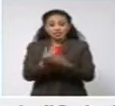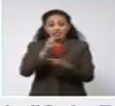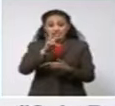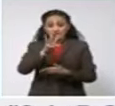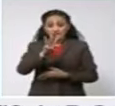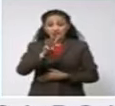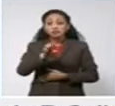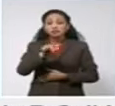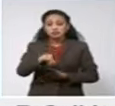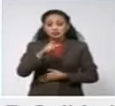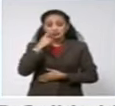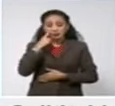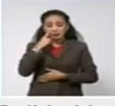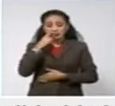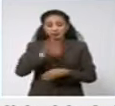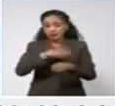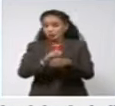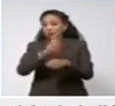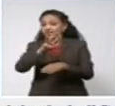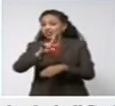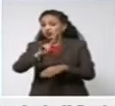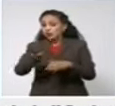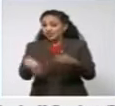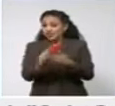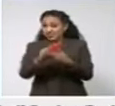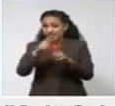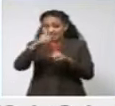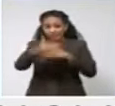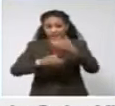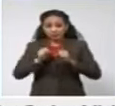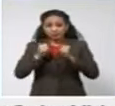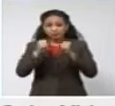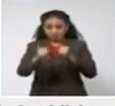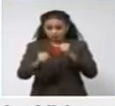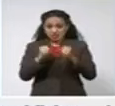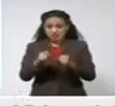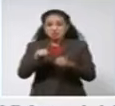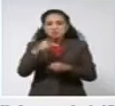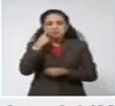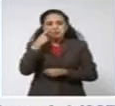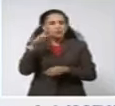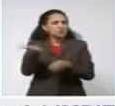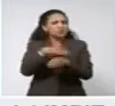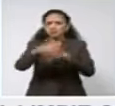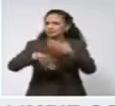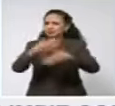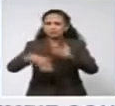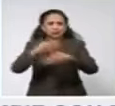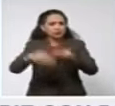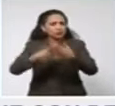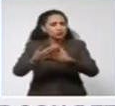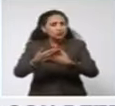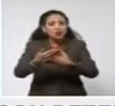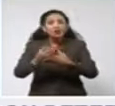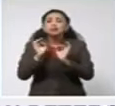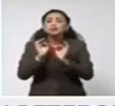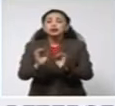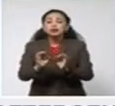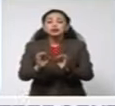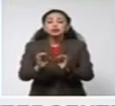y 36 días en terapia intensiva, realmente tuvo un grupo de complicaciones, hizo una